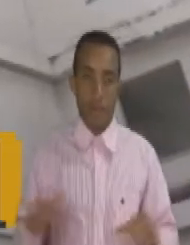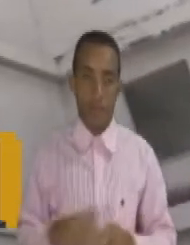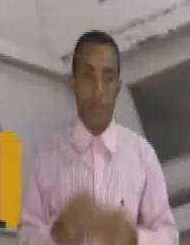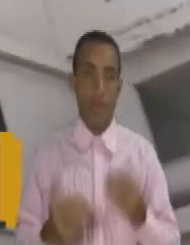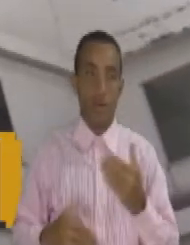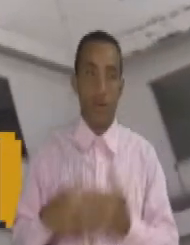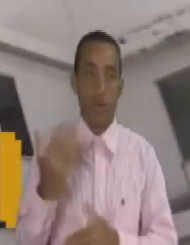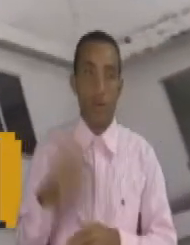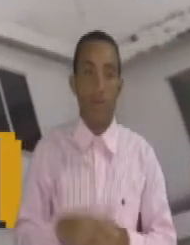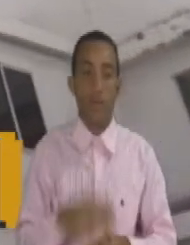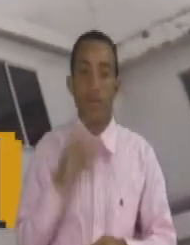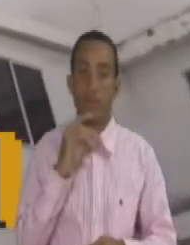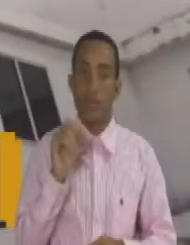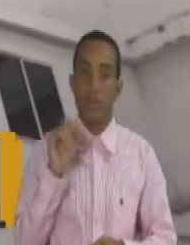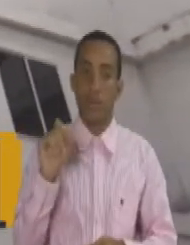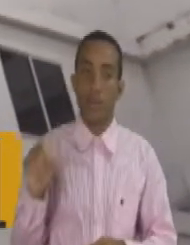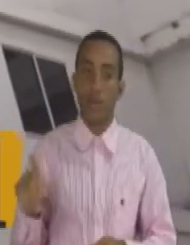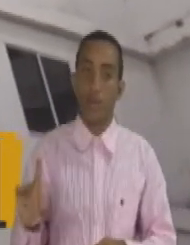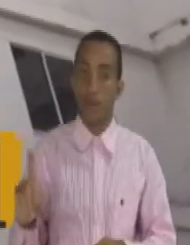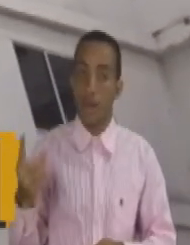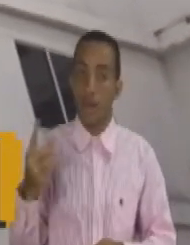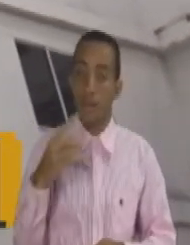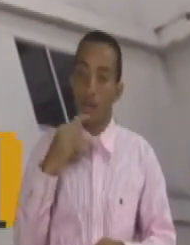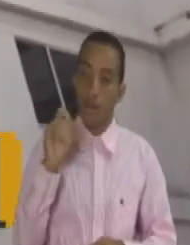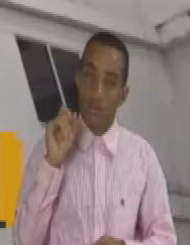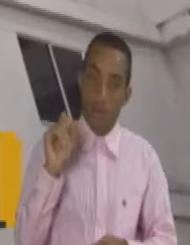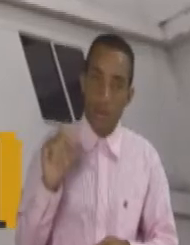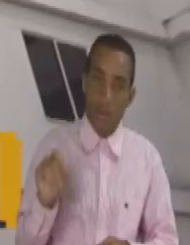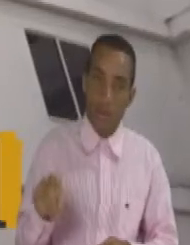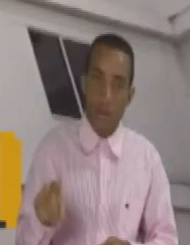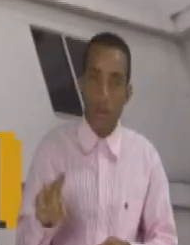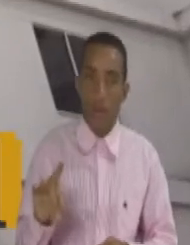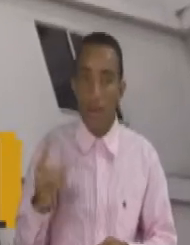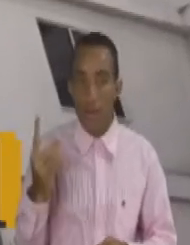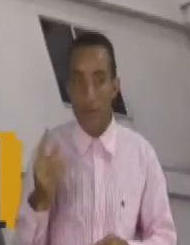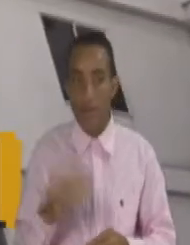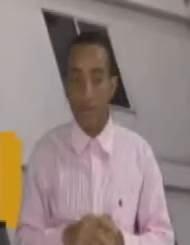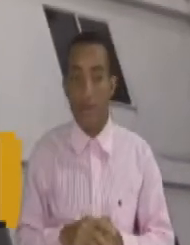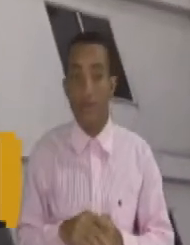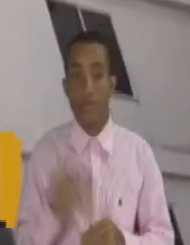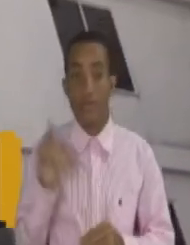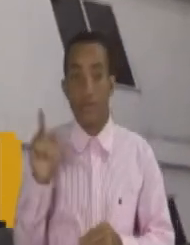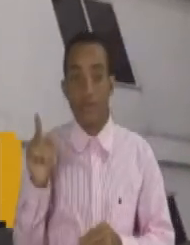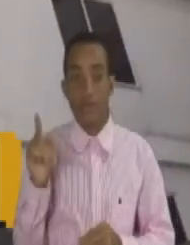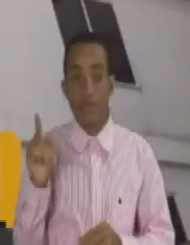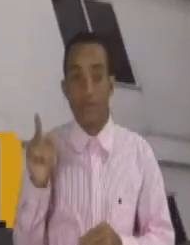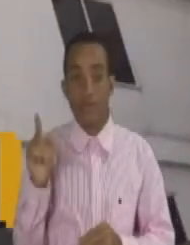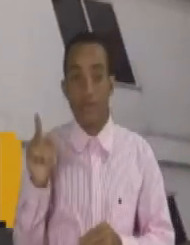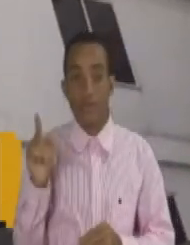Hospital Regional del Magdalena Medio han transcurrido 3 administraciones departamentales y aún no se terminan las mismas.